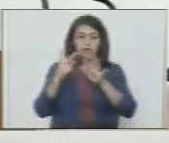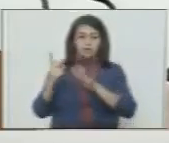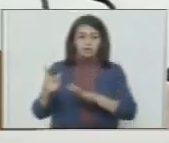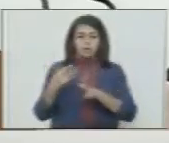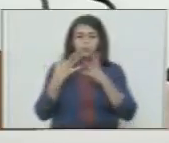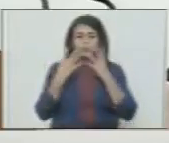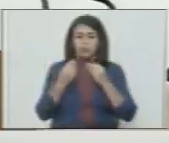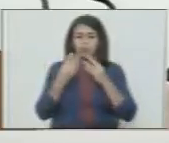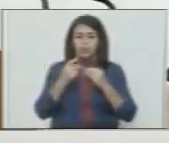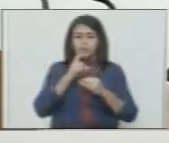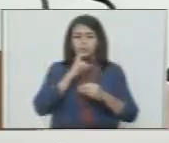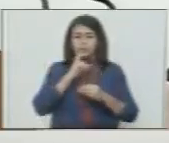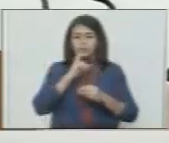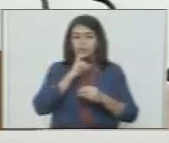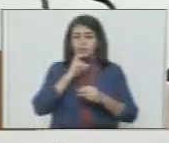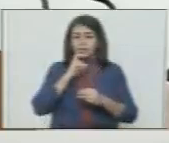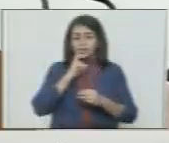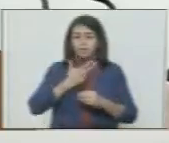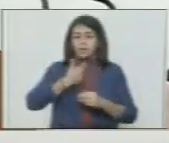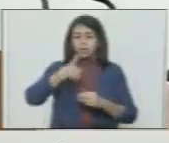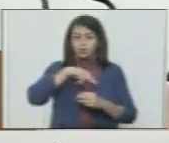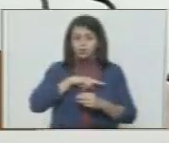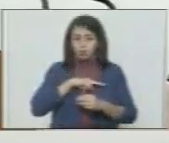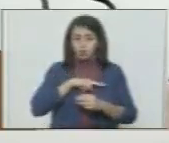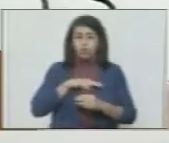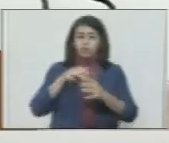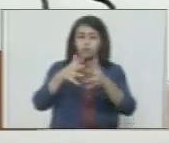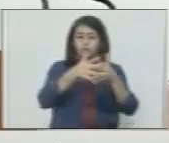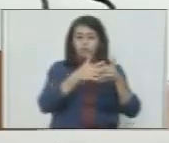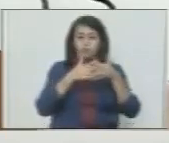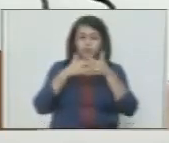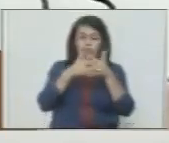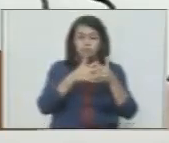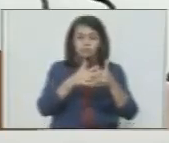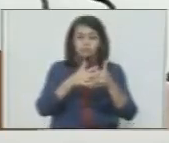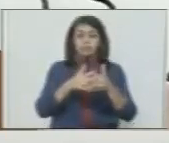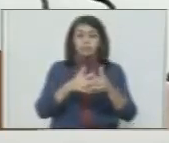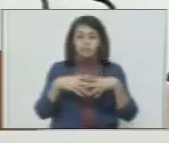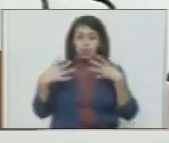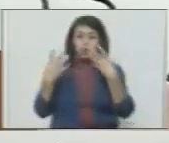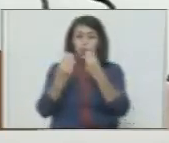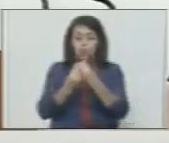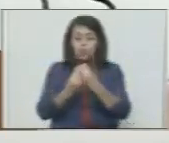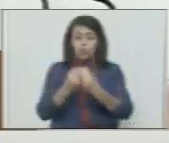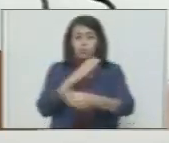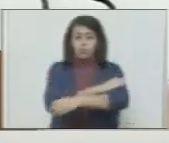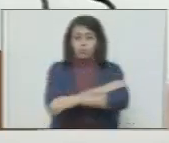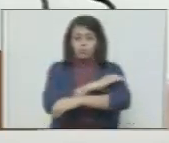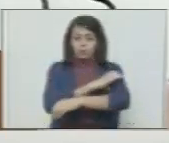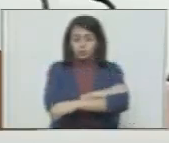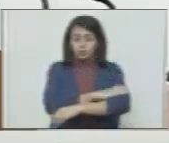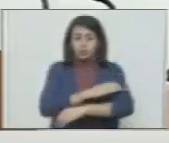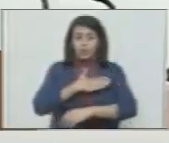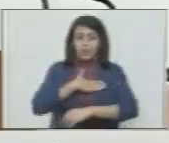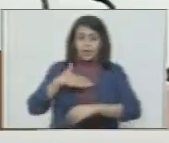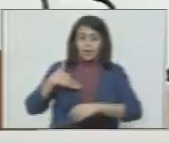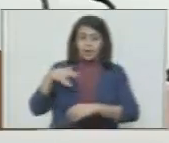2017, bastante duro, momentos difíciles, en el que el imperialismo norteamericano, junto con la derecha